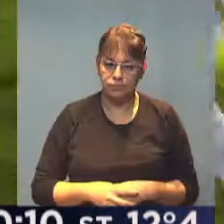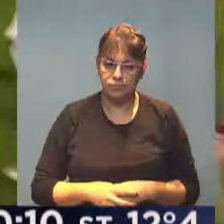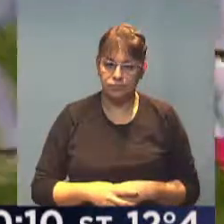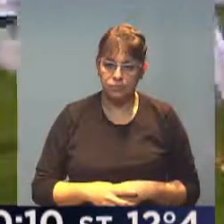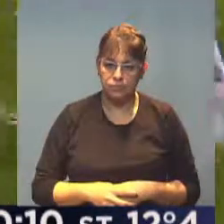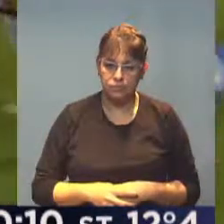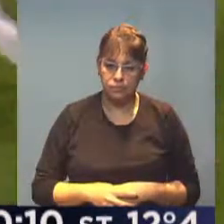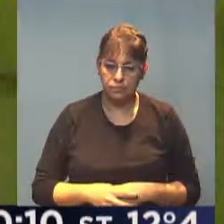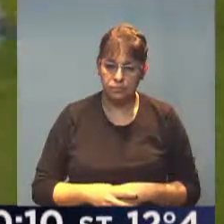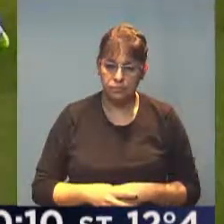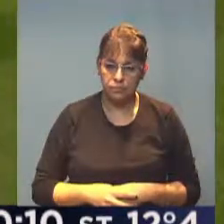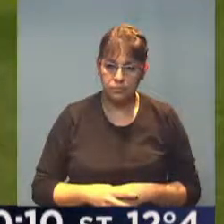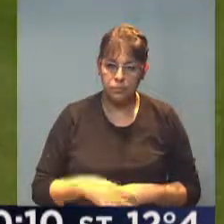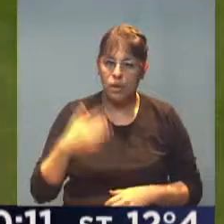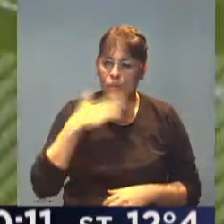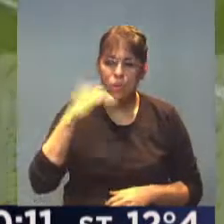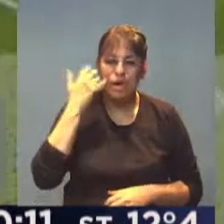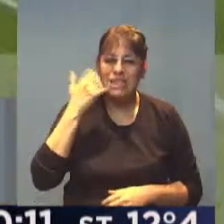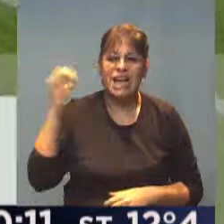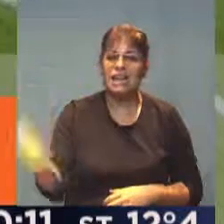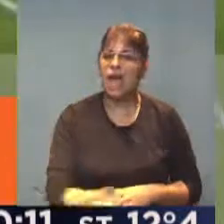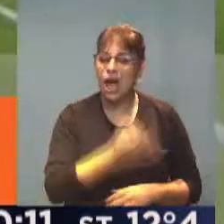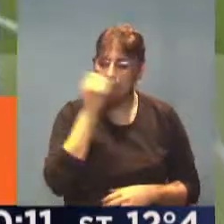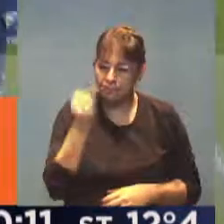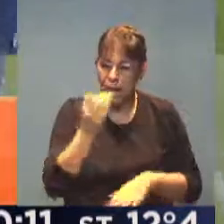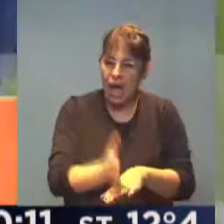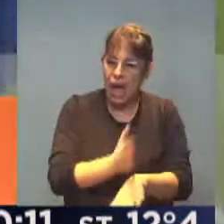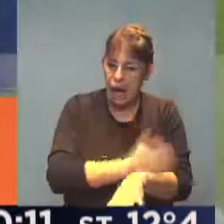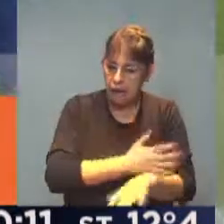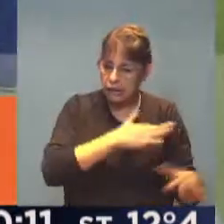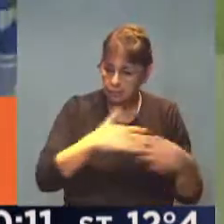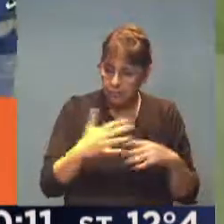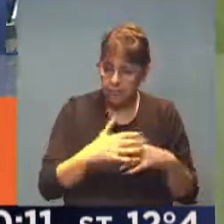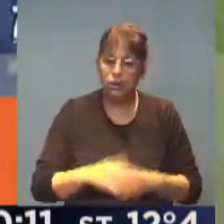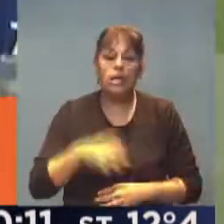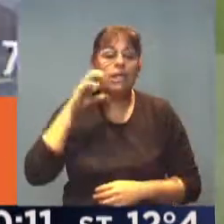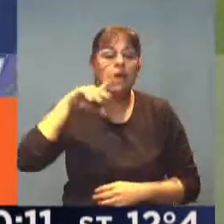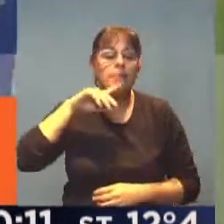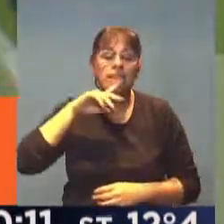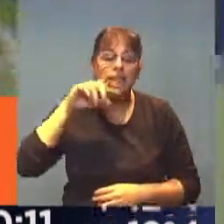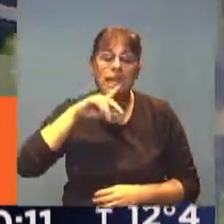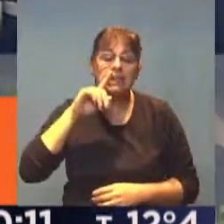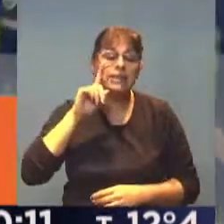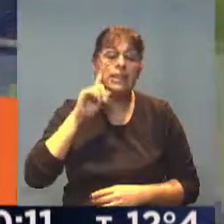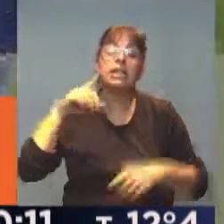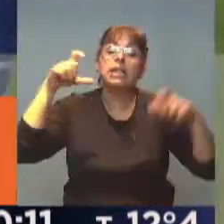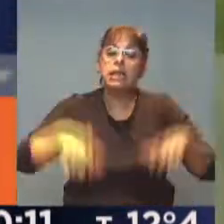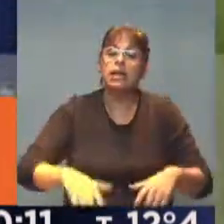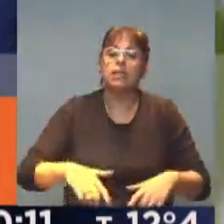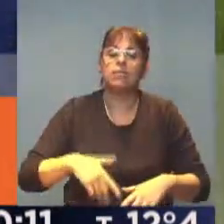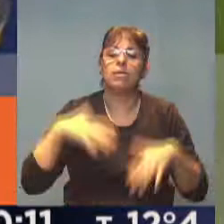Un marco impresionante, Boca ya salió campeón. Previo al partido, el Carminati explotaba, no entraba un